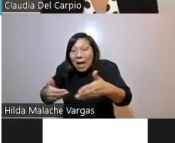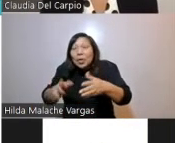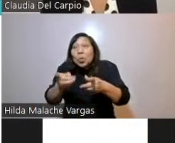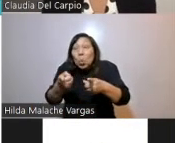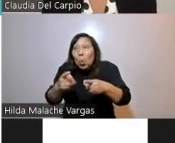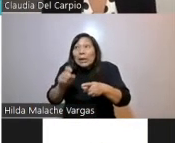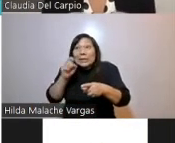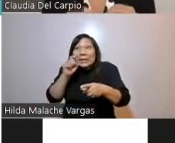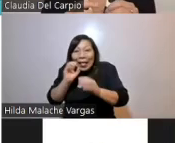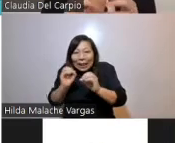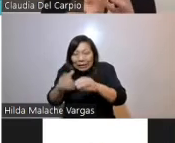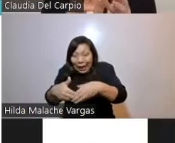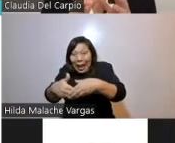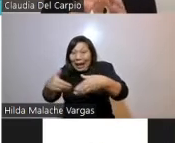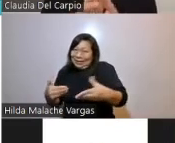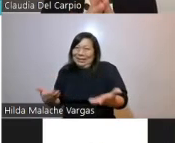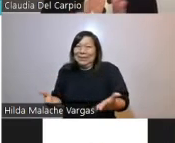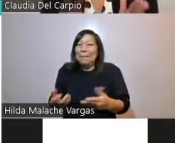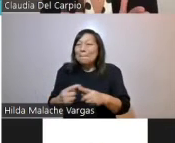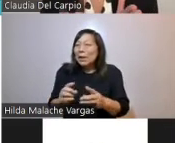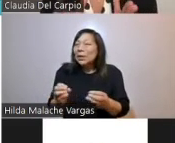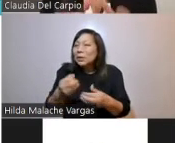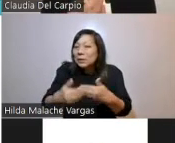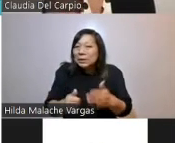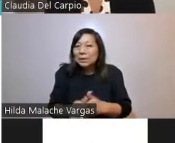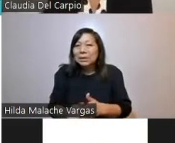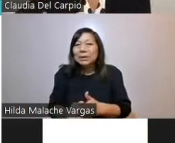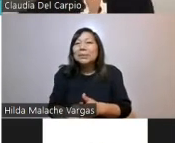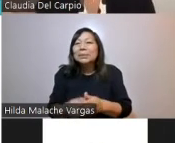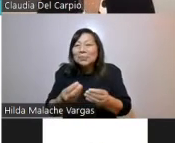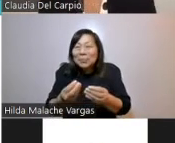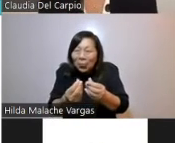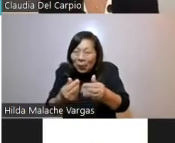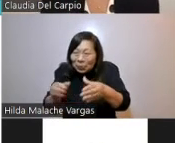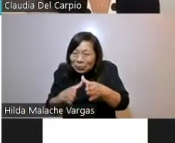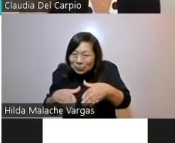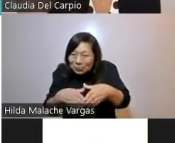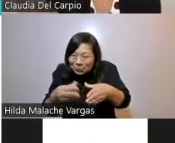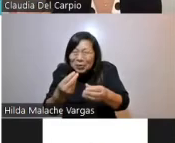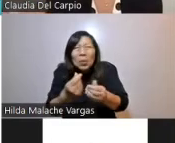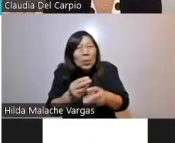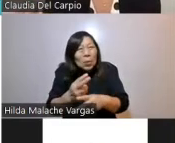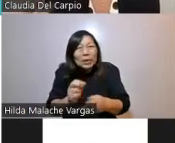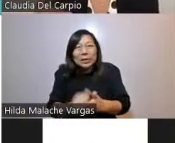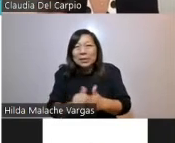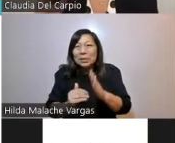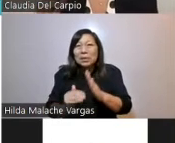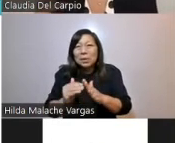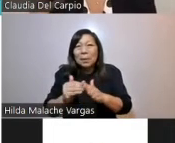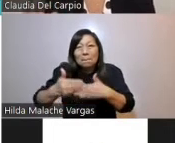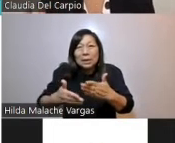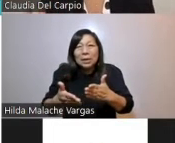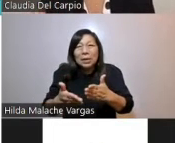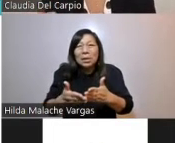sexo, y como hay un contacto prolongado con la mucosa y es una sustancia irritante, tiene alto riesgo de producir lesiones